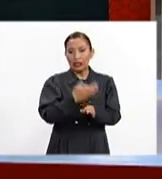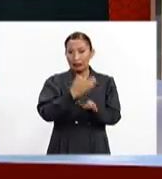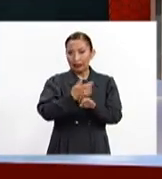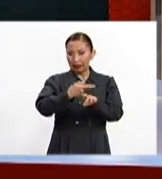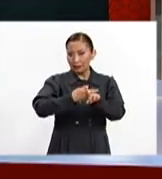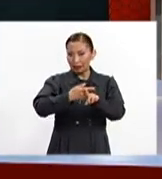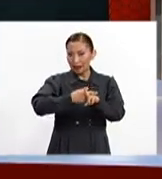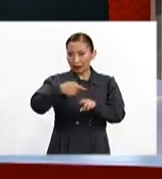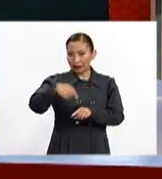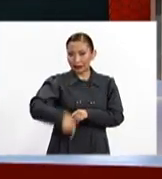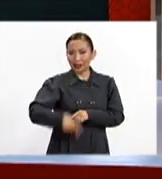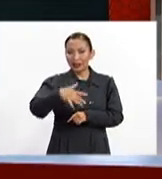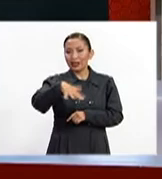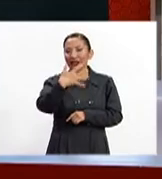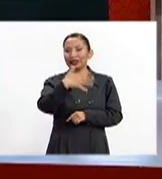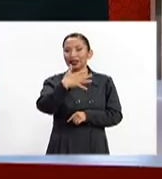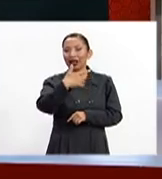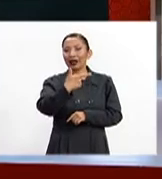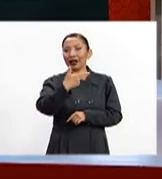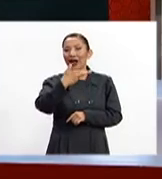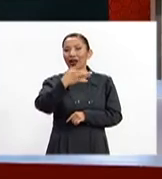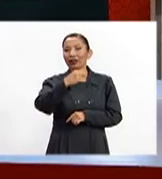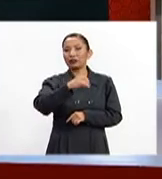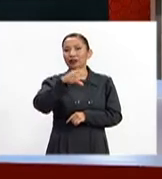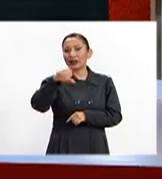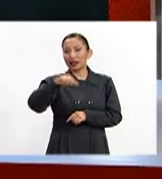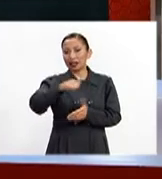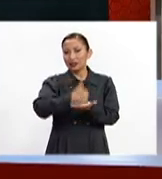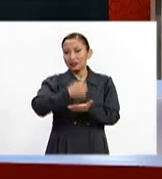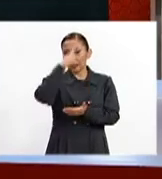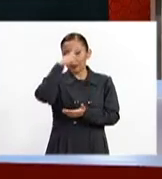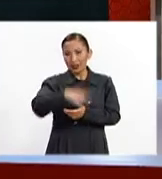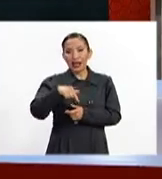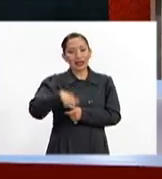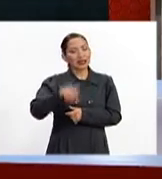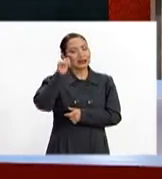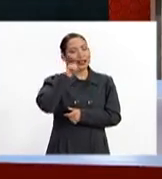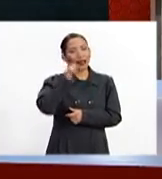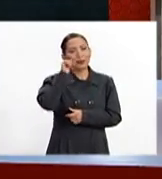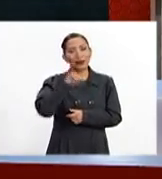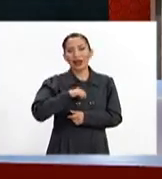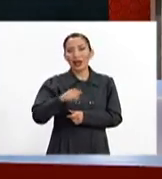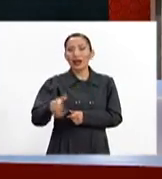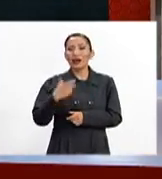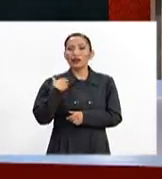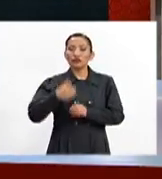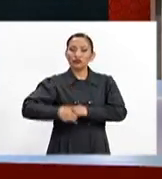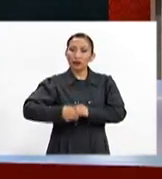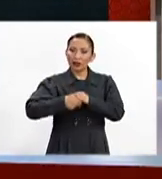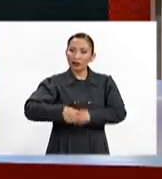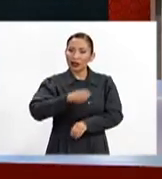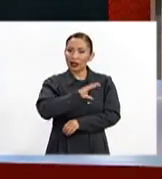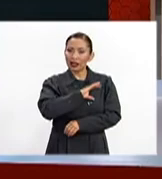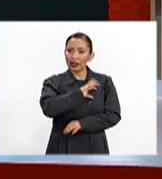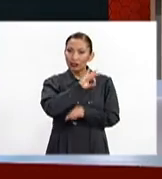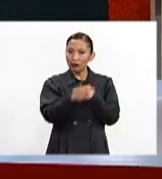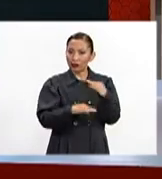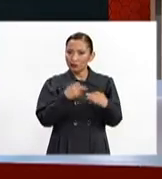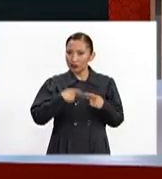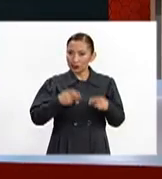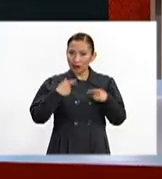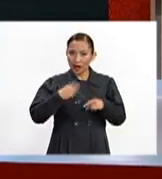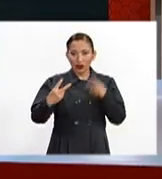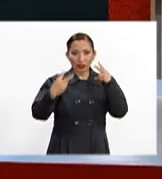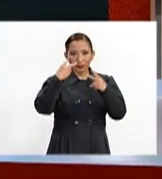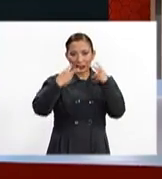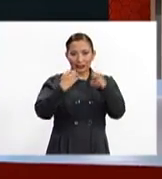la temperatura 15 grados centígrados en la capital del país y desde aquí, como siempre, un saludo también muy afectuoso a quienes nos están viendo